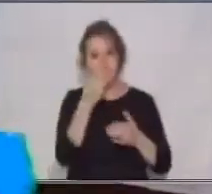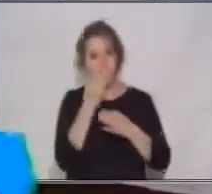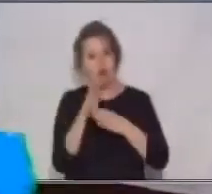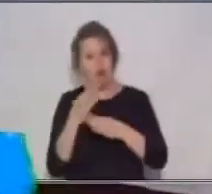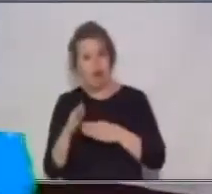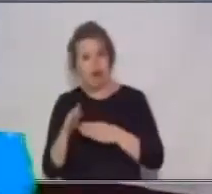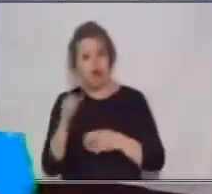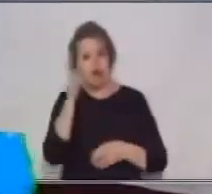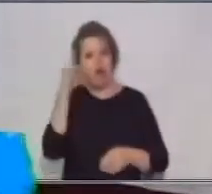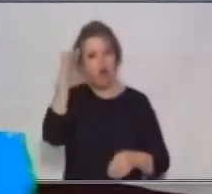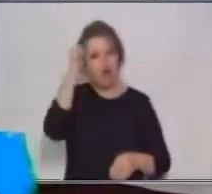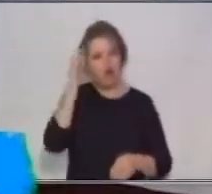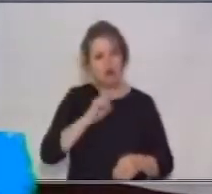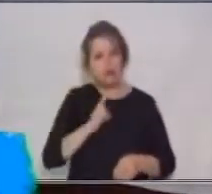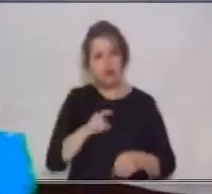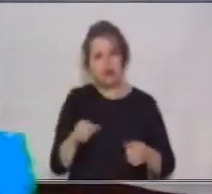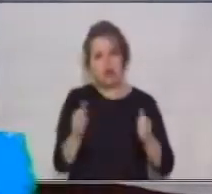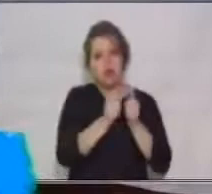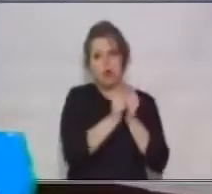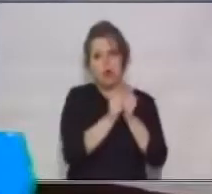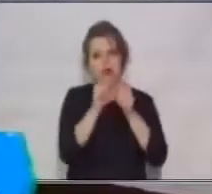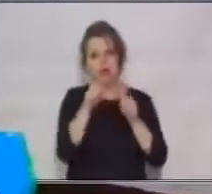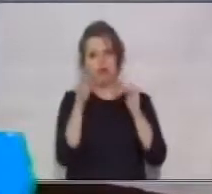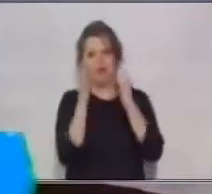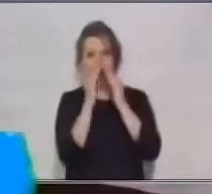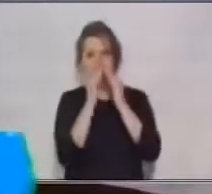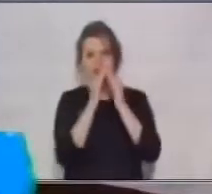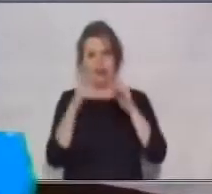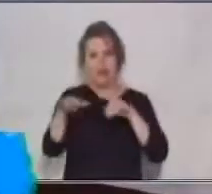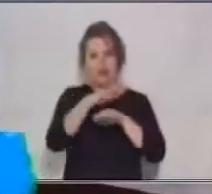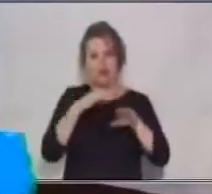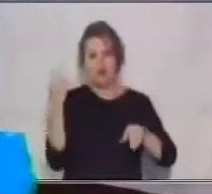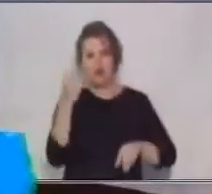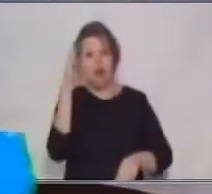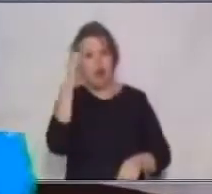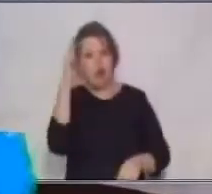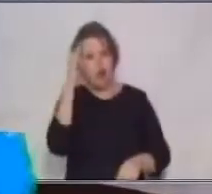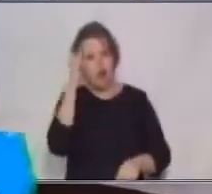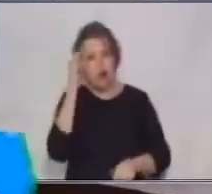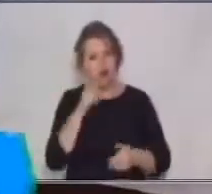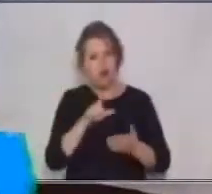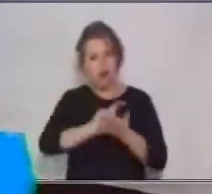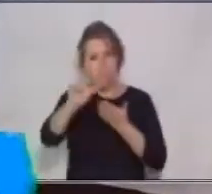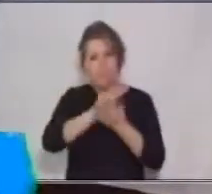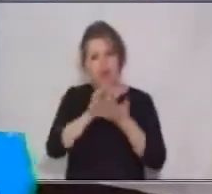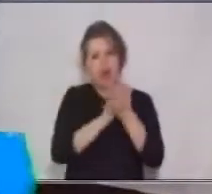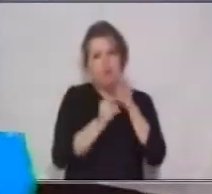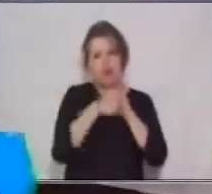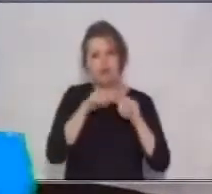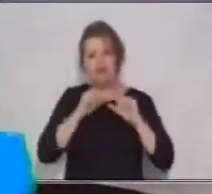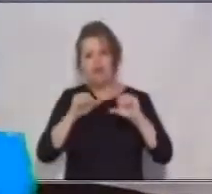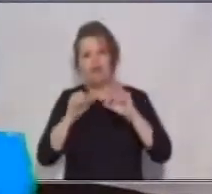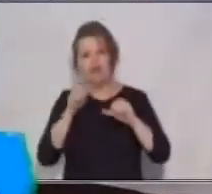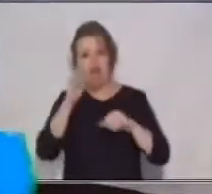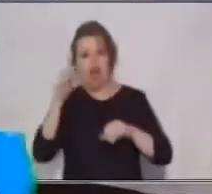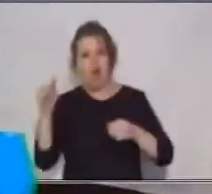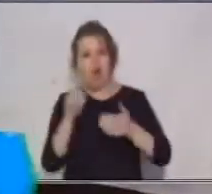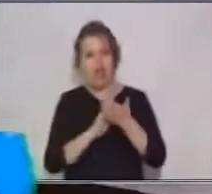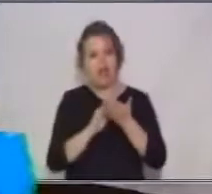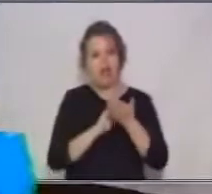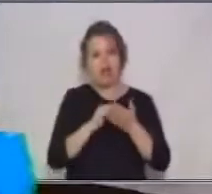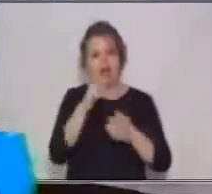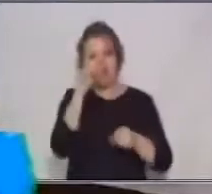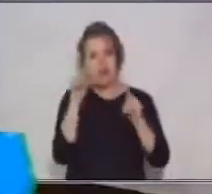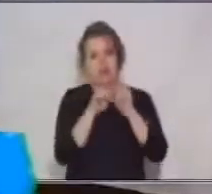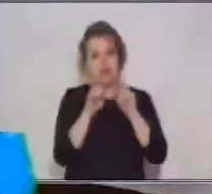con un adulto que esté con usted allí en casa. Sobre todo les recuerdo siempre lavar sus manos constantemente con agua y con jabón, y si no